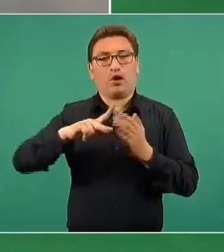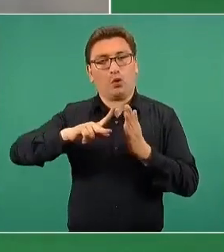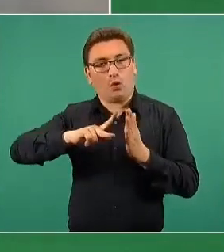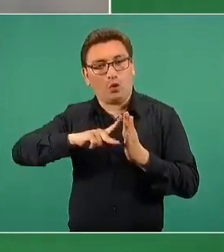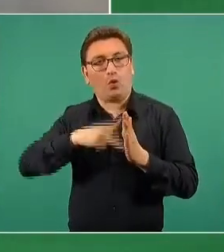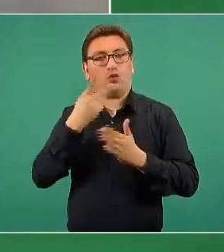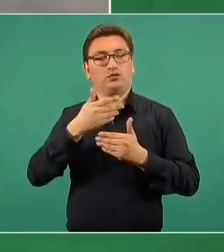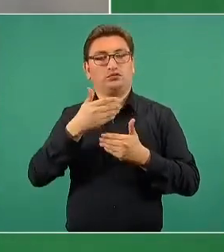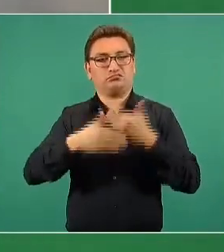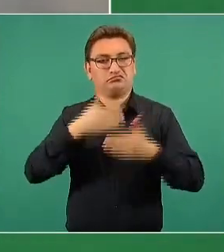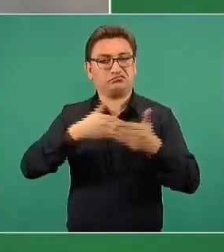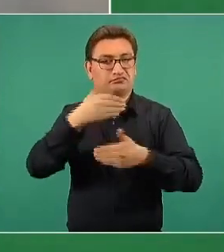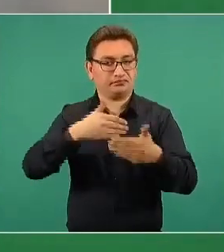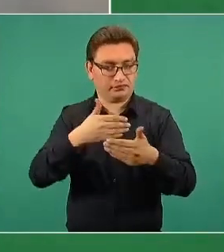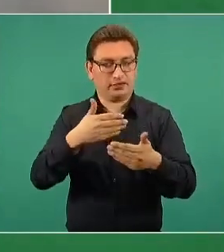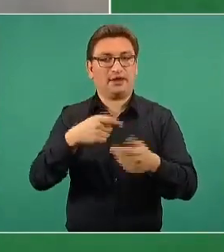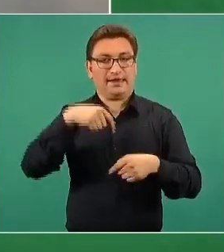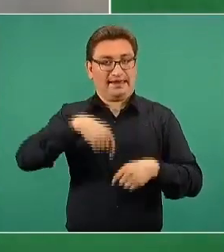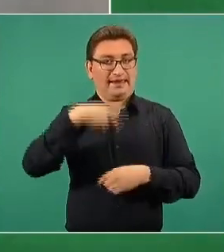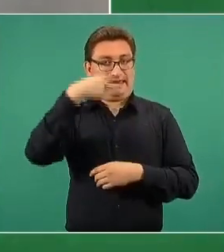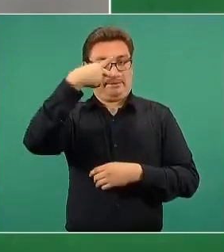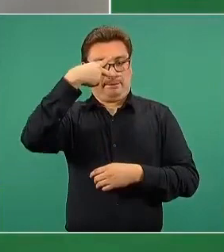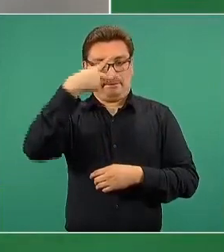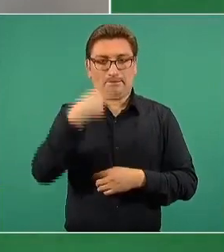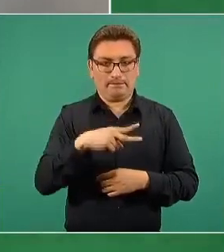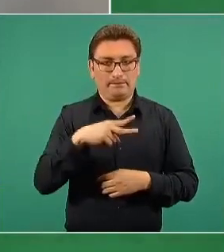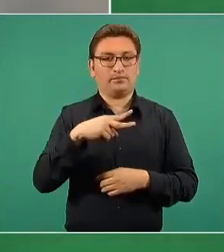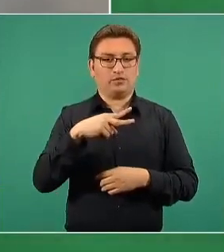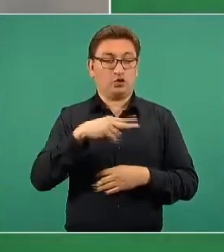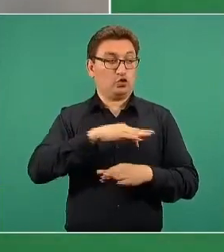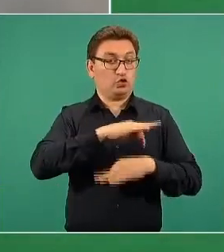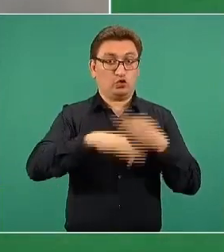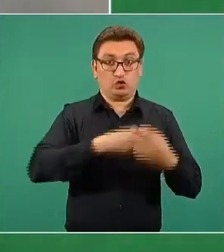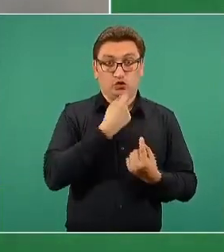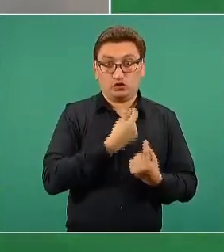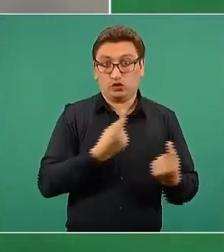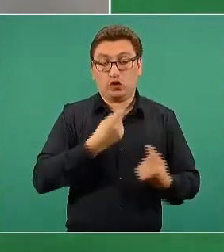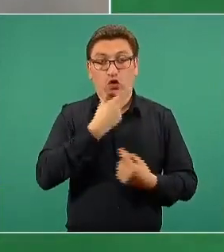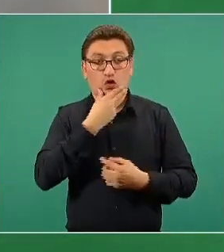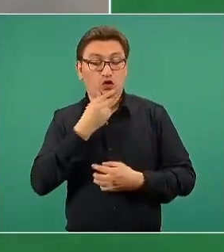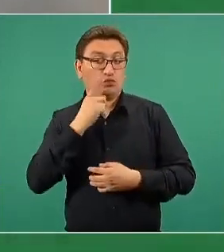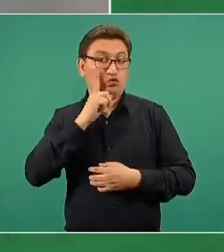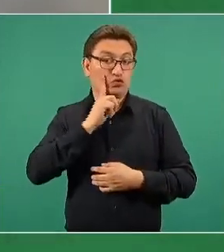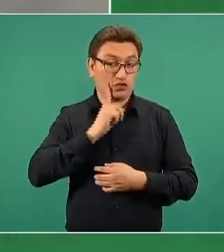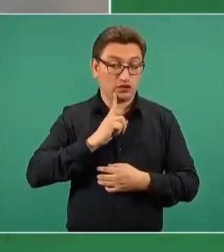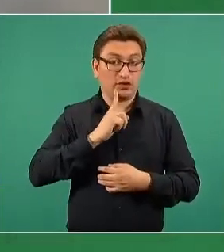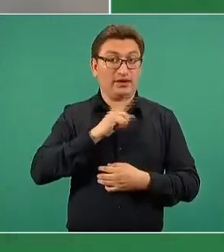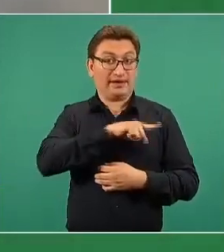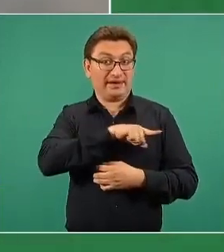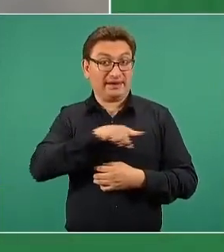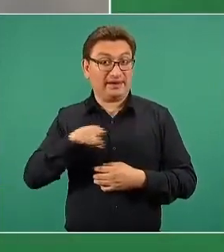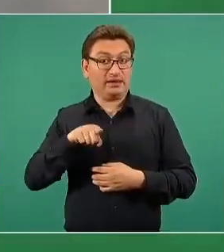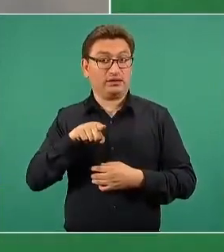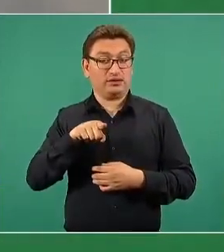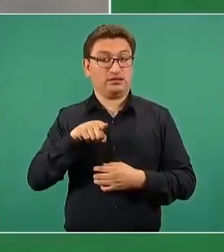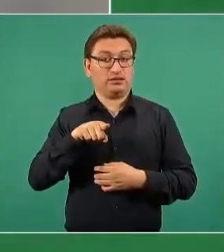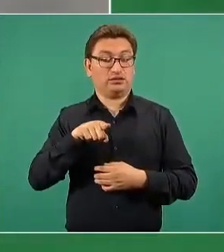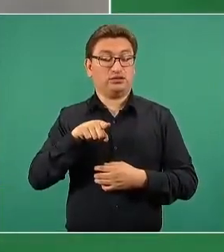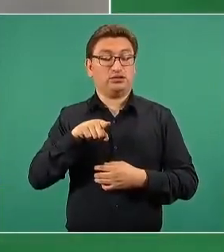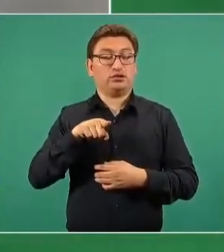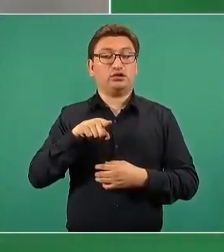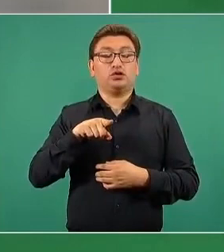reactivarlo correctamente. En México no todas las niñas y niños de nuestro país cuentan